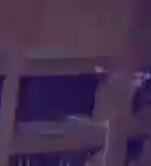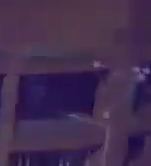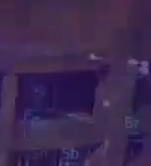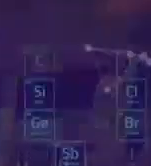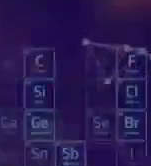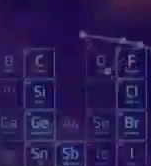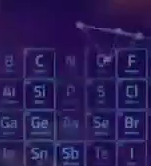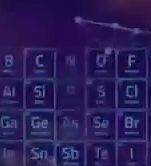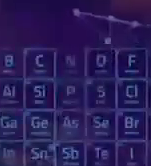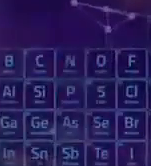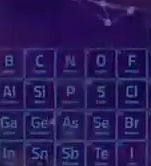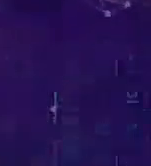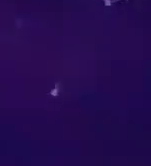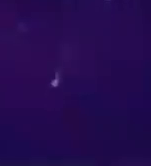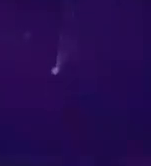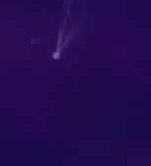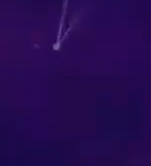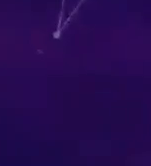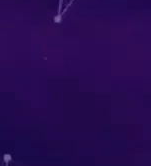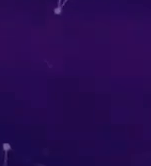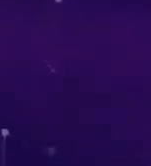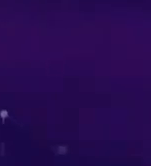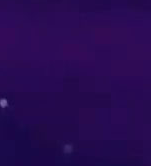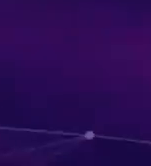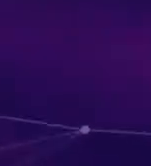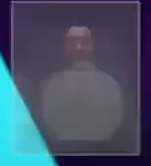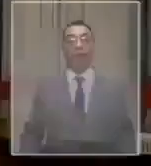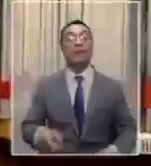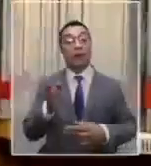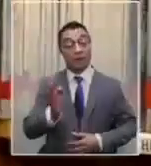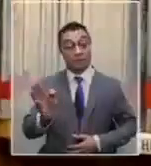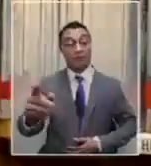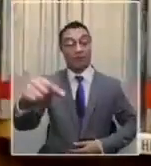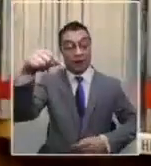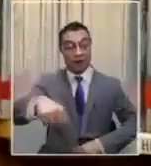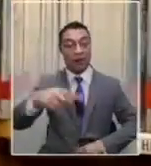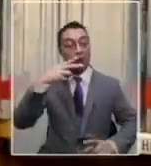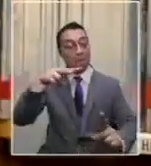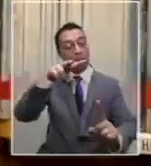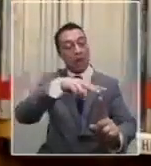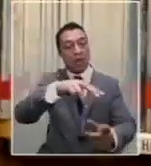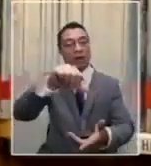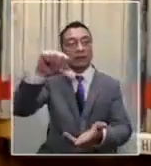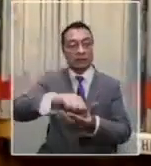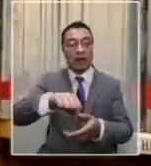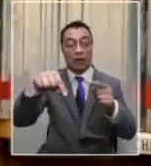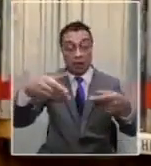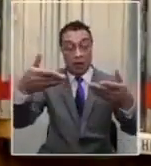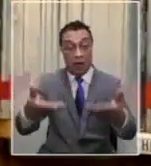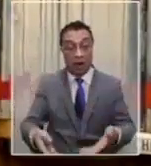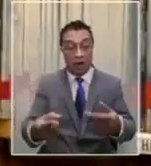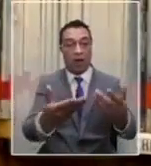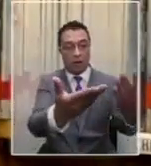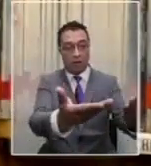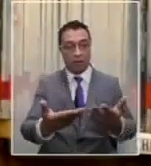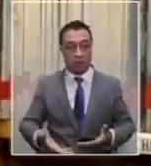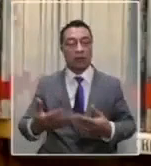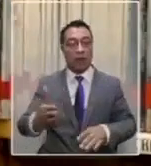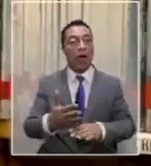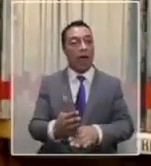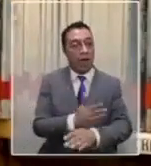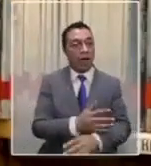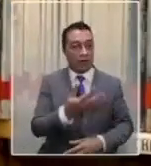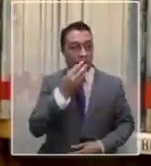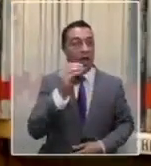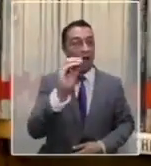ti. Seguimos aquí en Mirada Central en este momento con un invitado